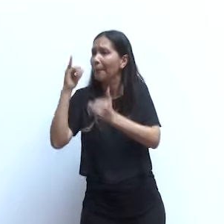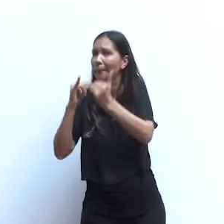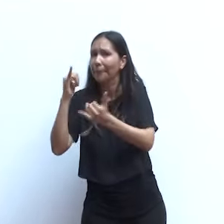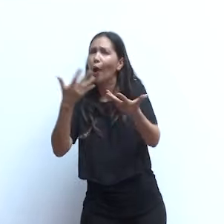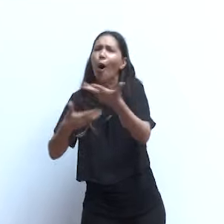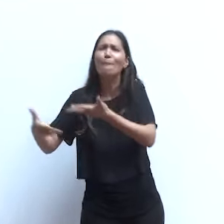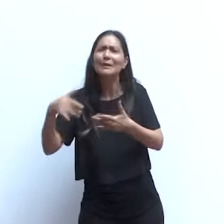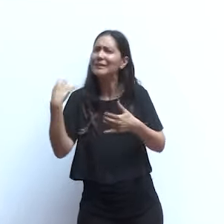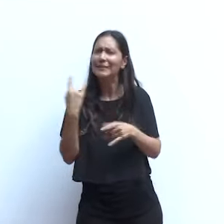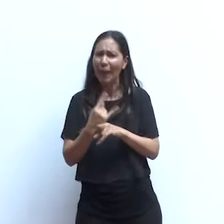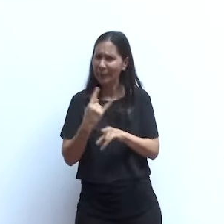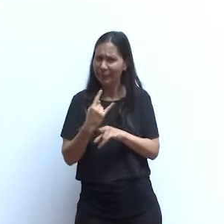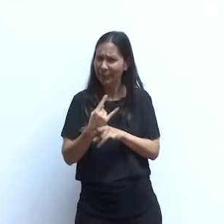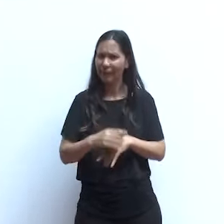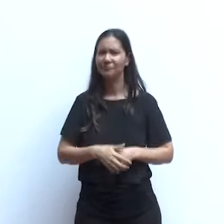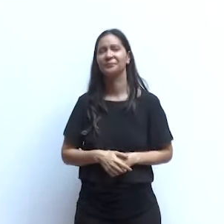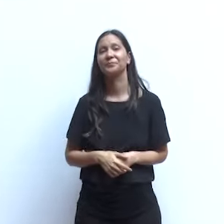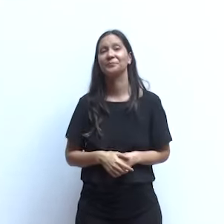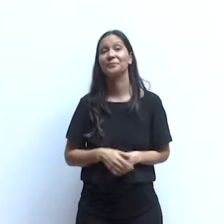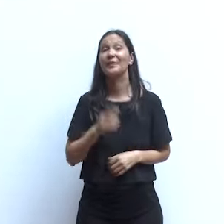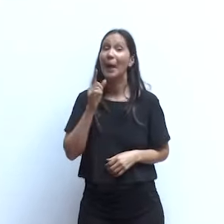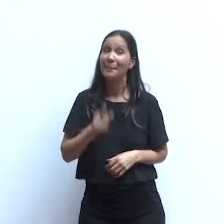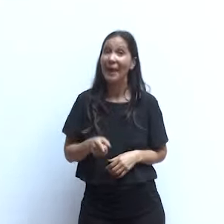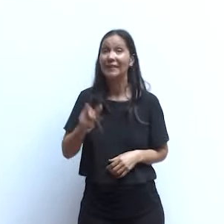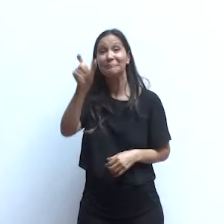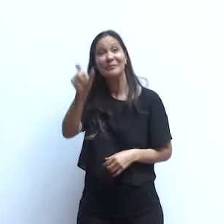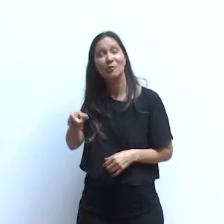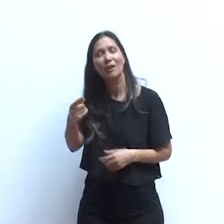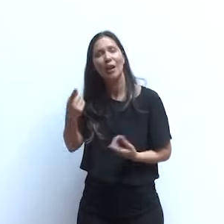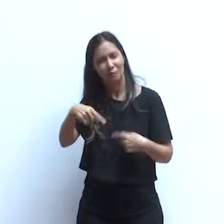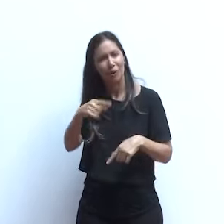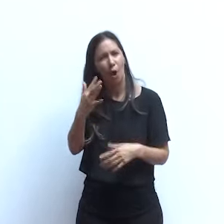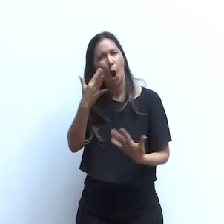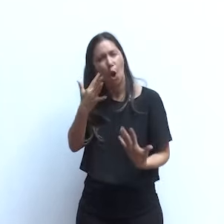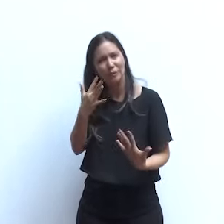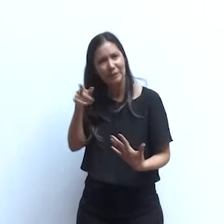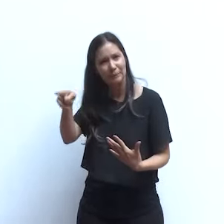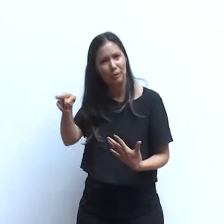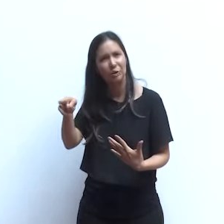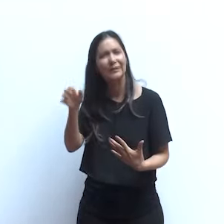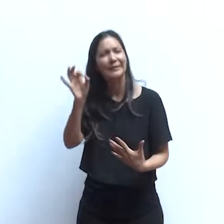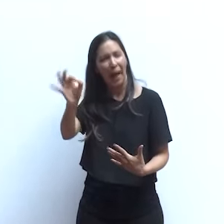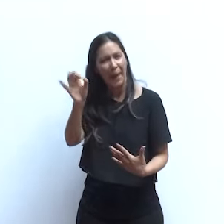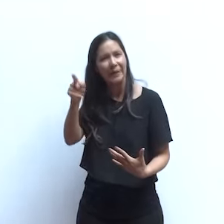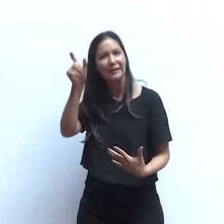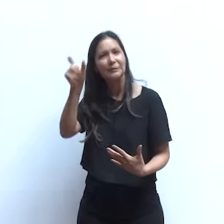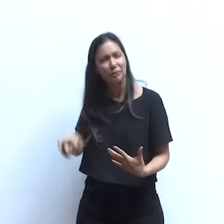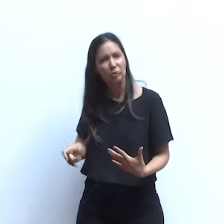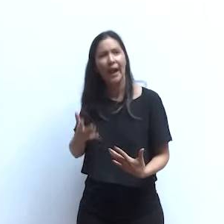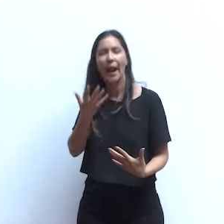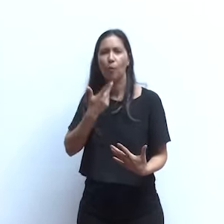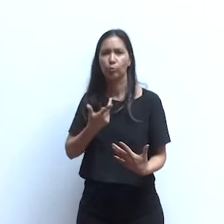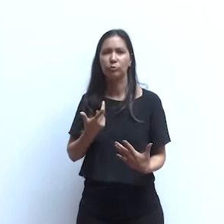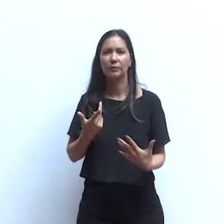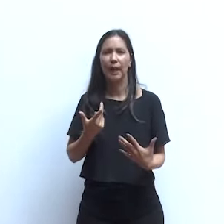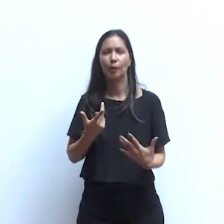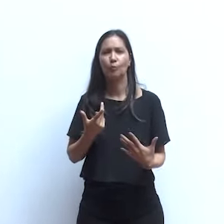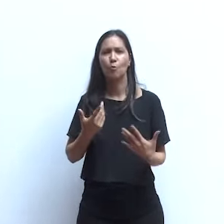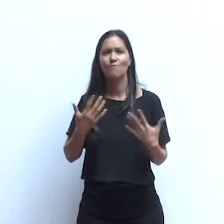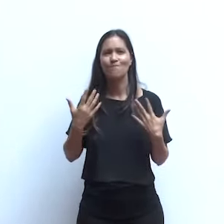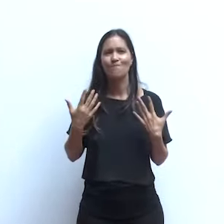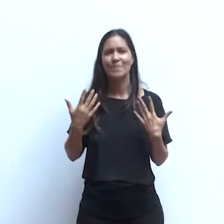no Y además lo que conocemos a Javier sabemos que que que que es alguien que que también le pone el cuerpo a a